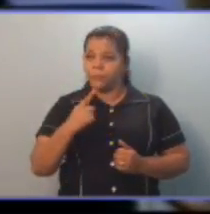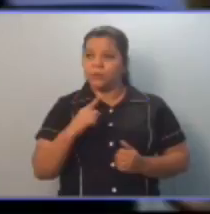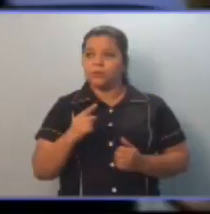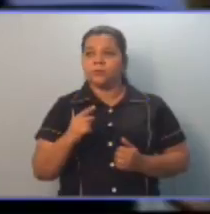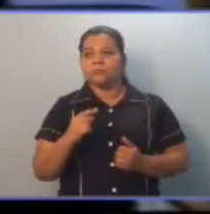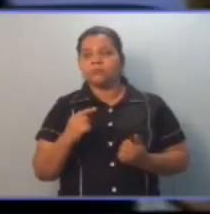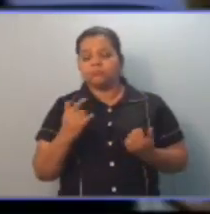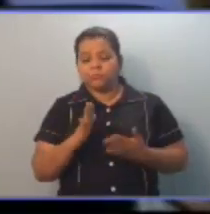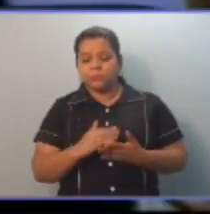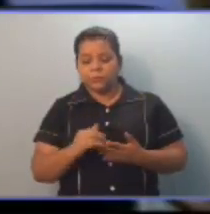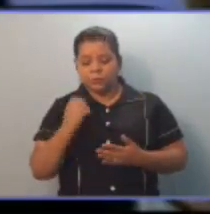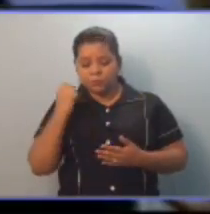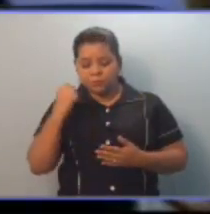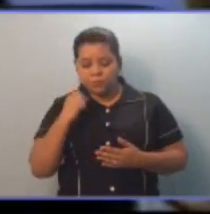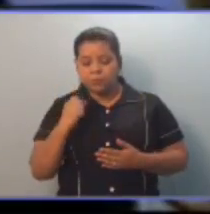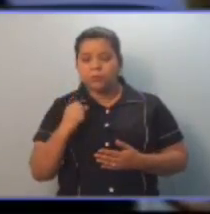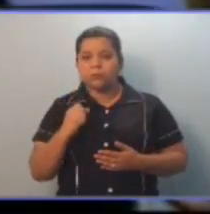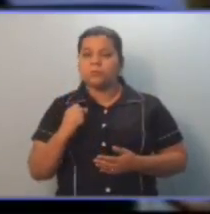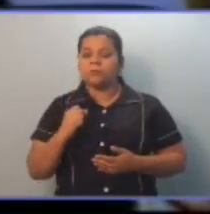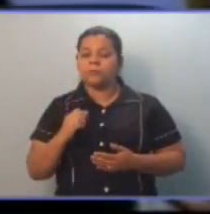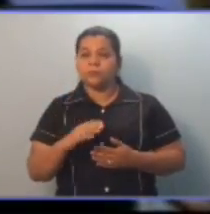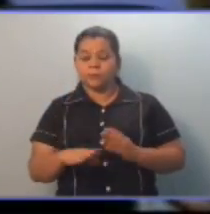precedente jurisprudencial.